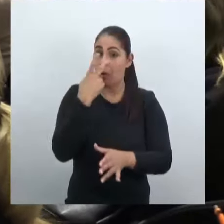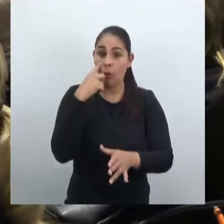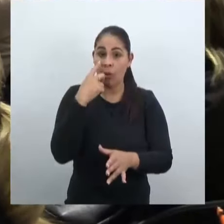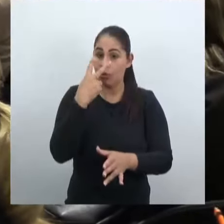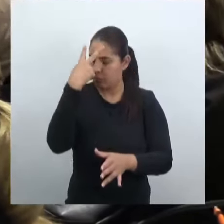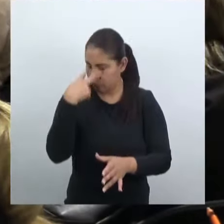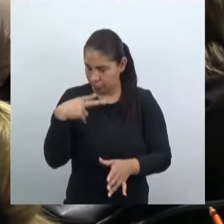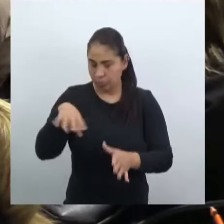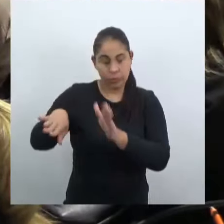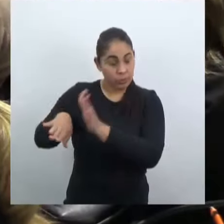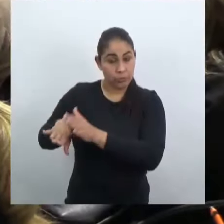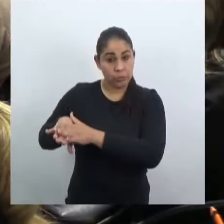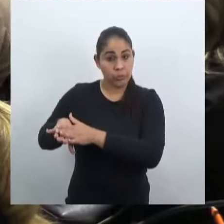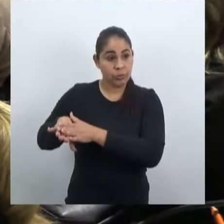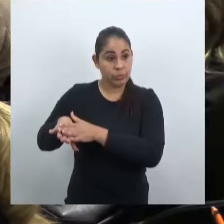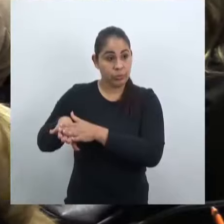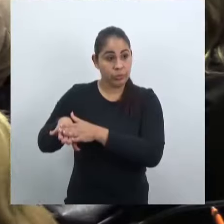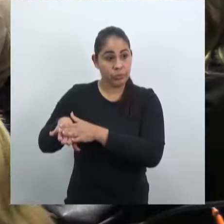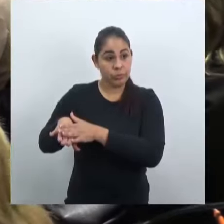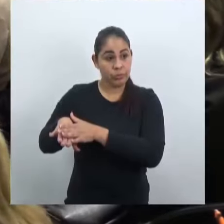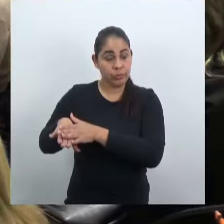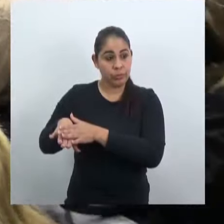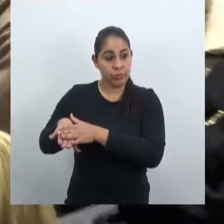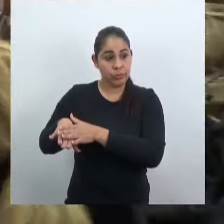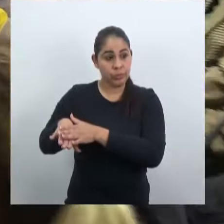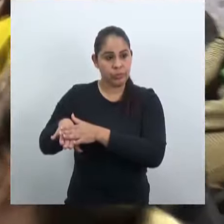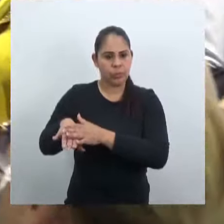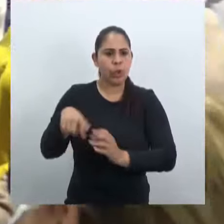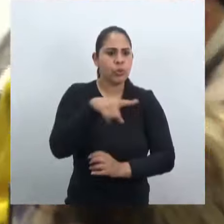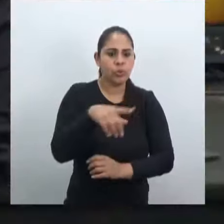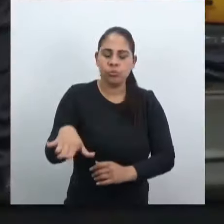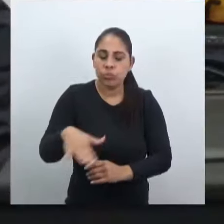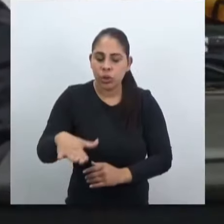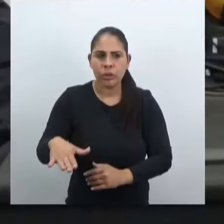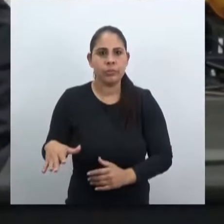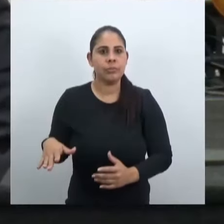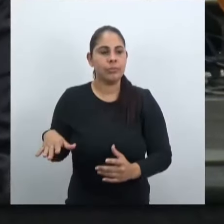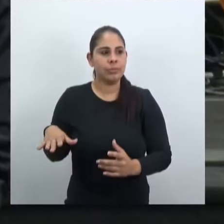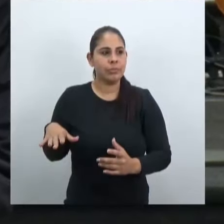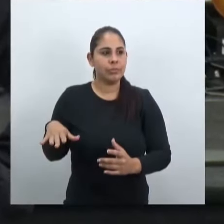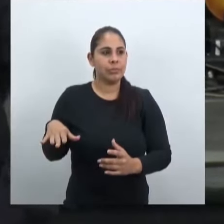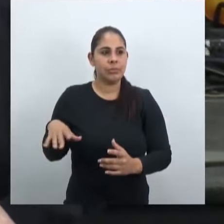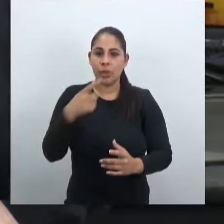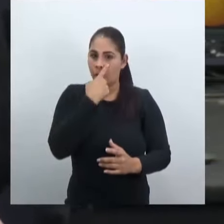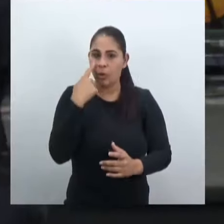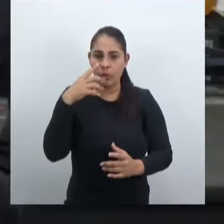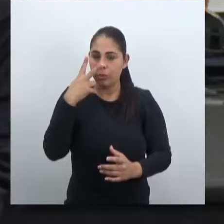Cerrad el ojo. No, tú. Por el amor de Dios, ¿dónde estás? Cerrá los ojos.